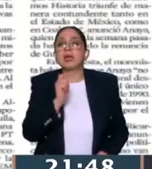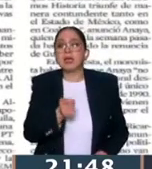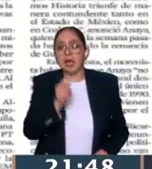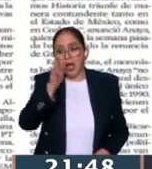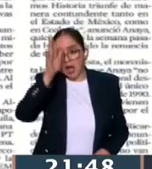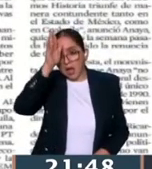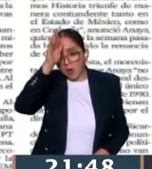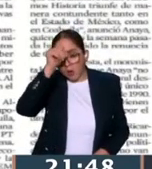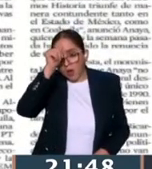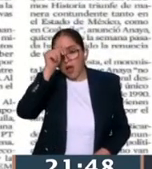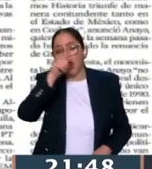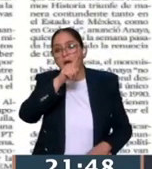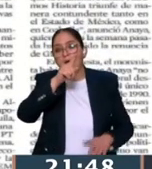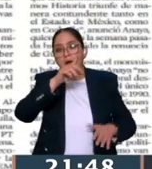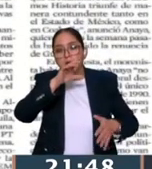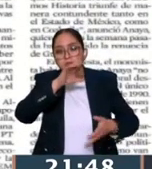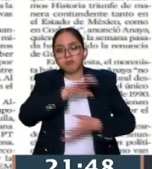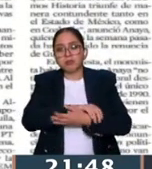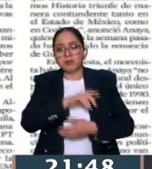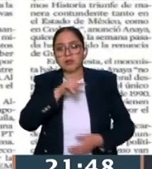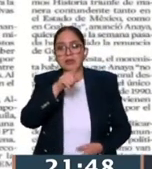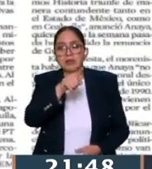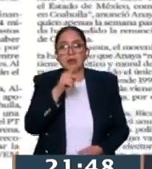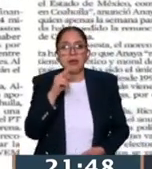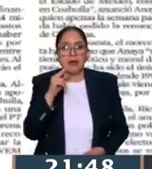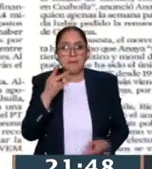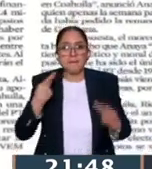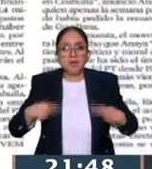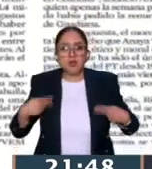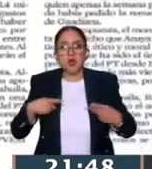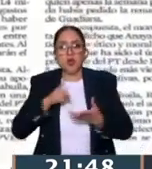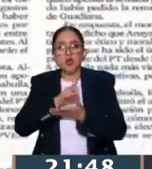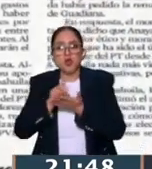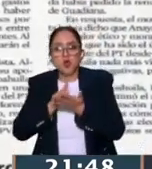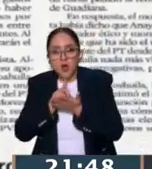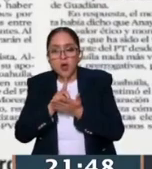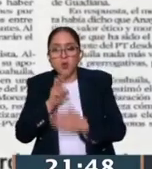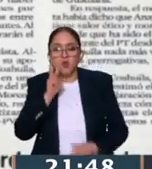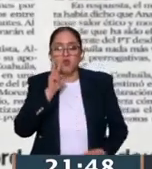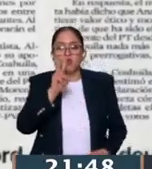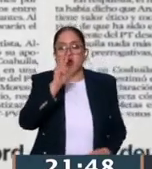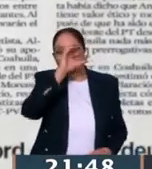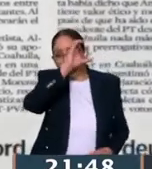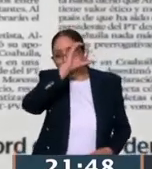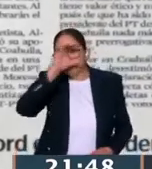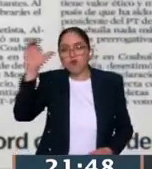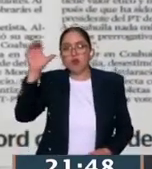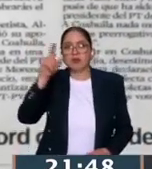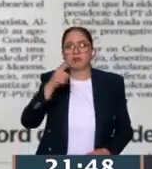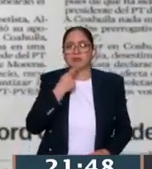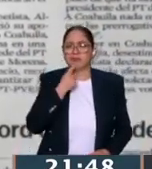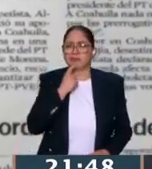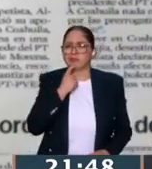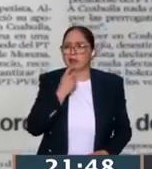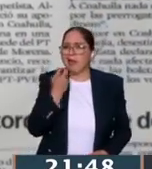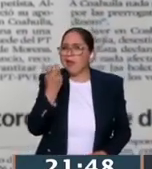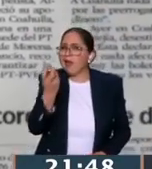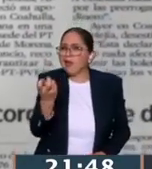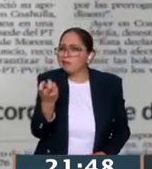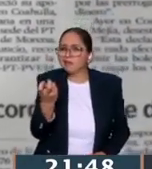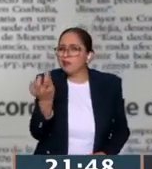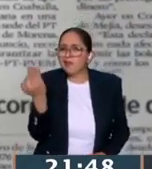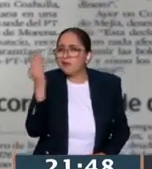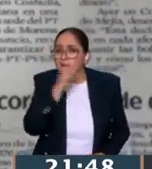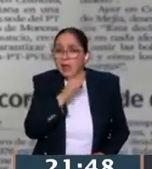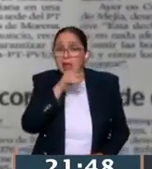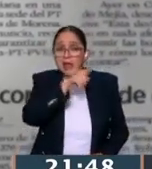pacto con narcos, y la fotografía del presidente López Obrador. Eso está completamente sacado de contexto. El presidente nunca